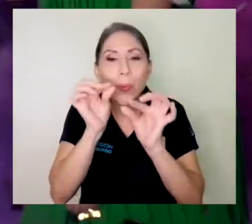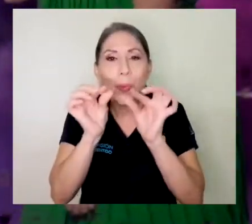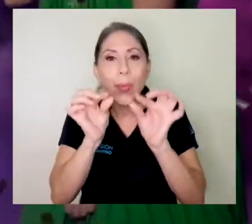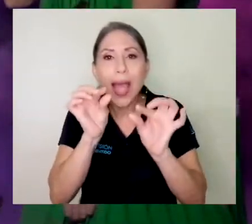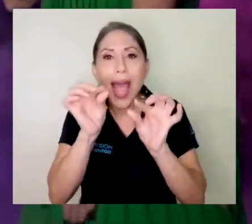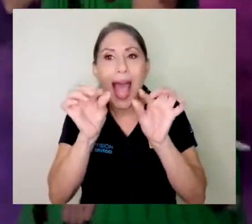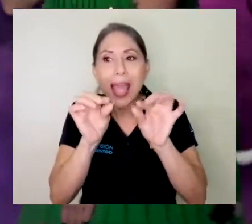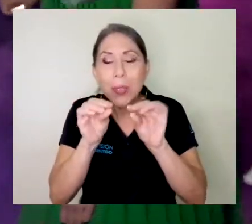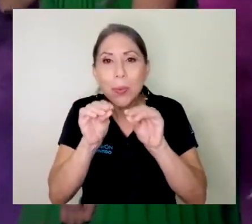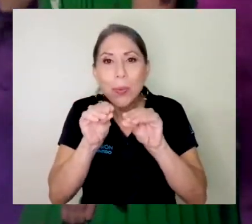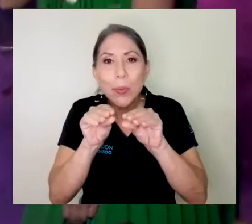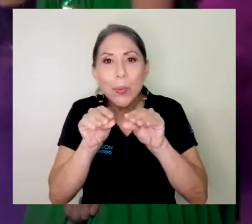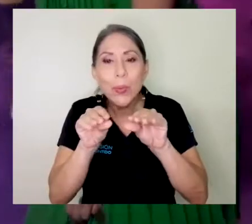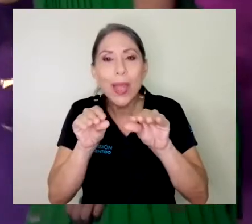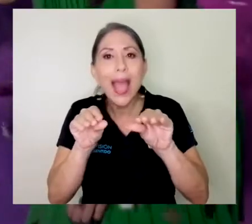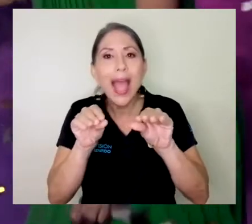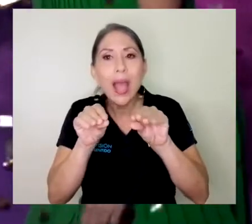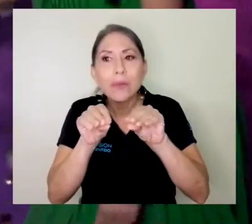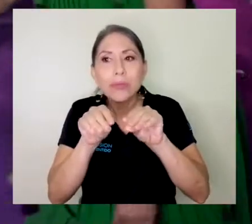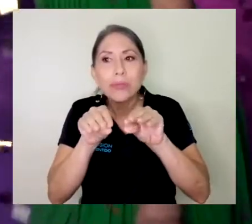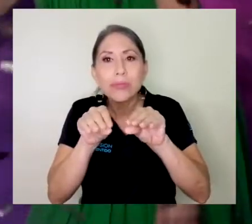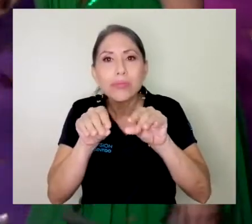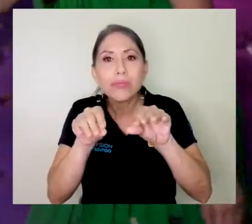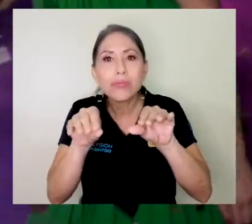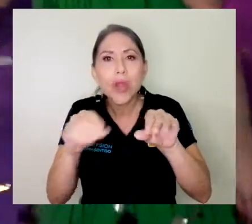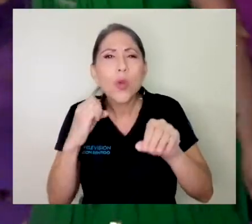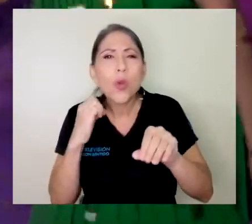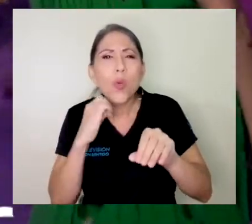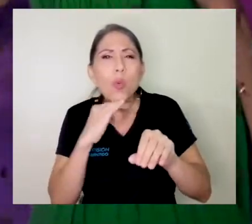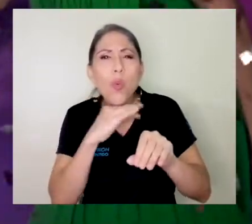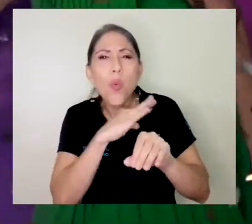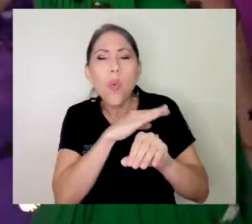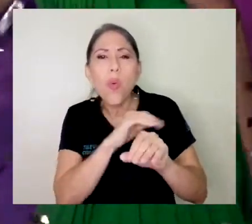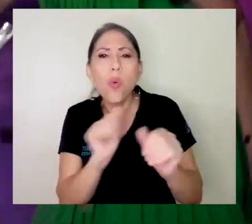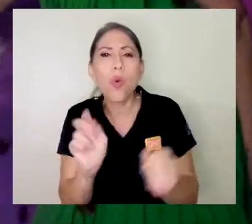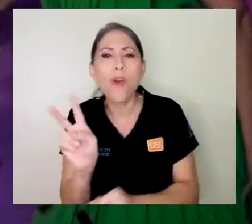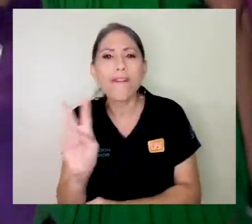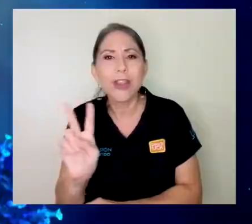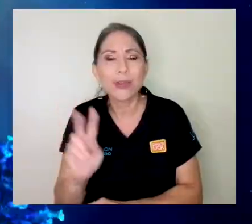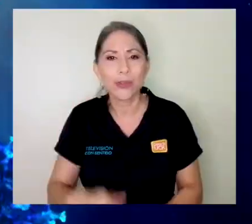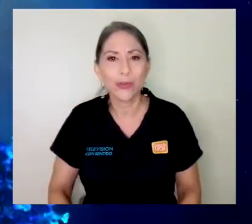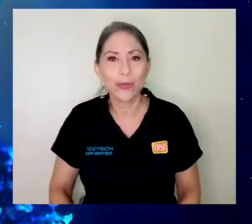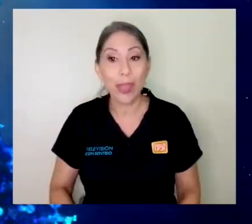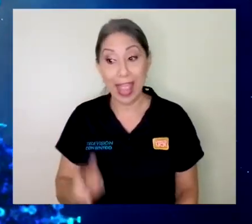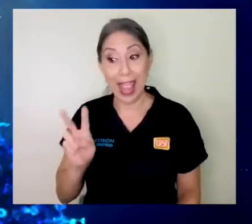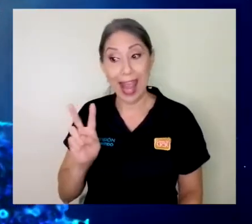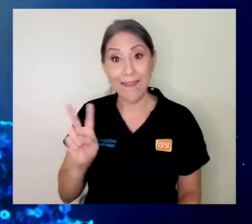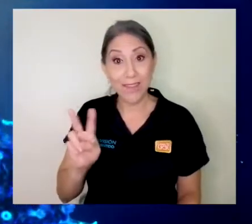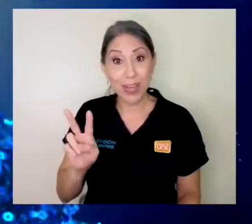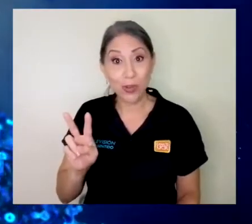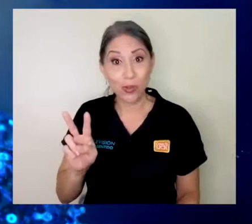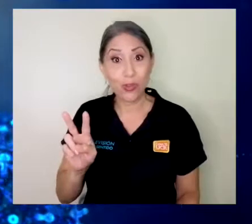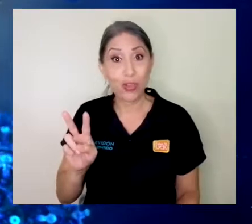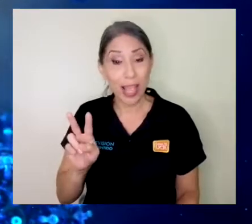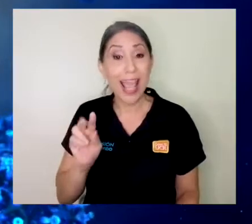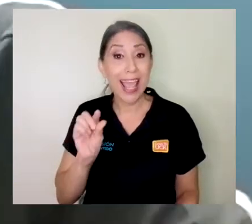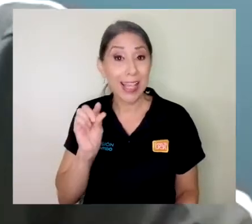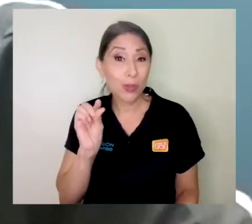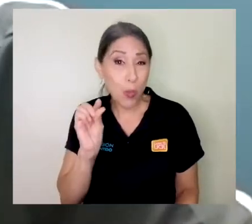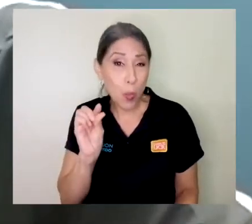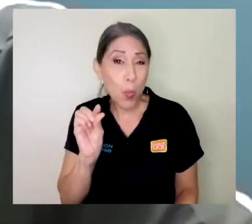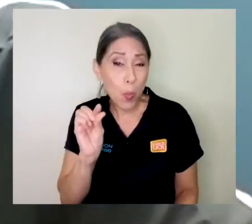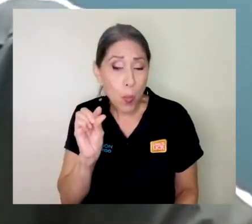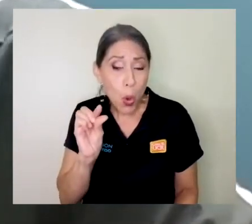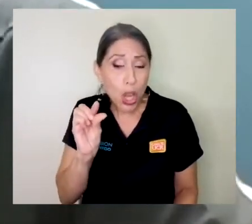gotitas que van contaminadas con el virus. Ahora, el virus es un poquito